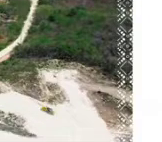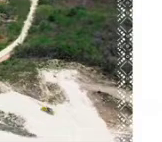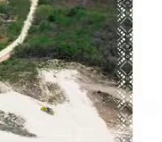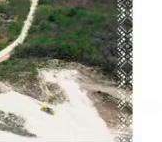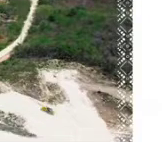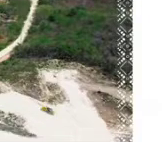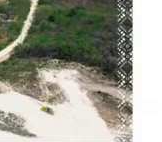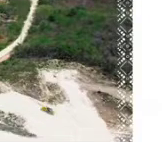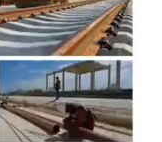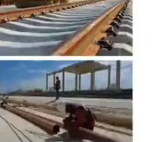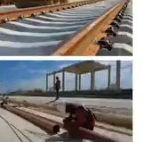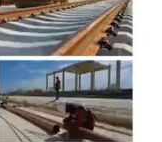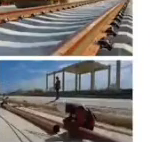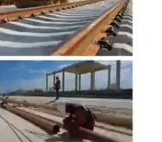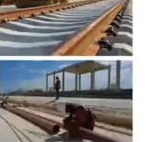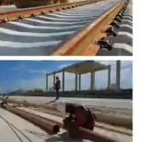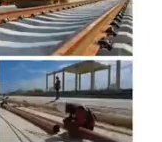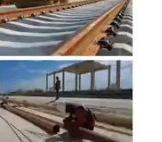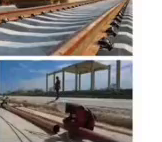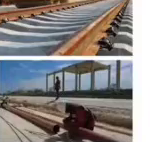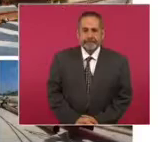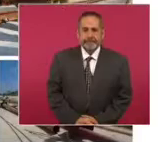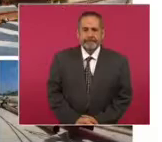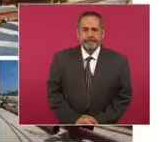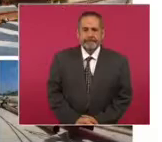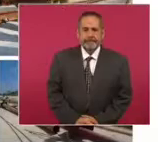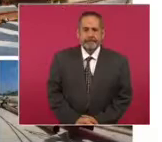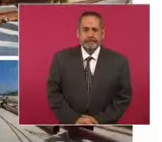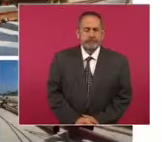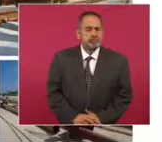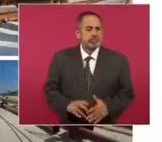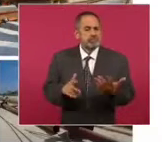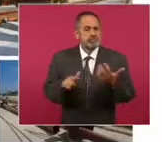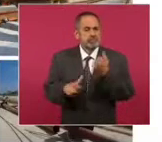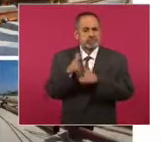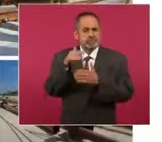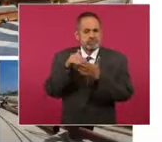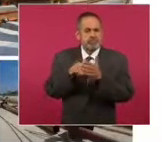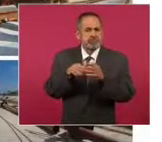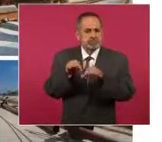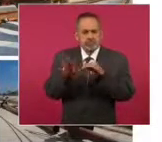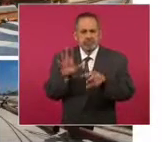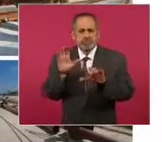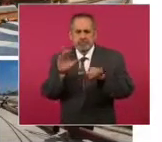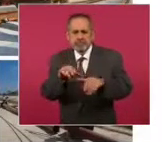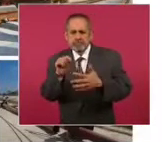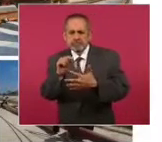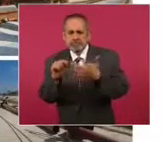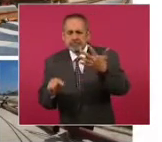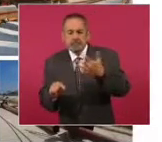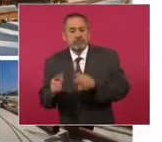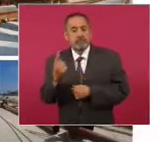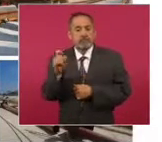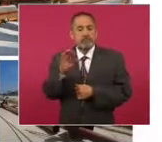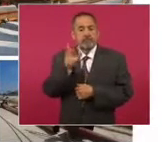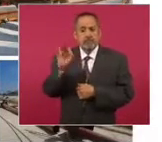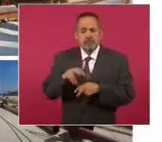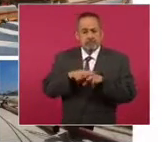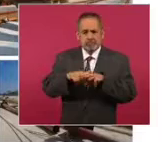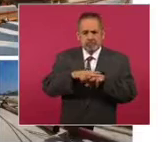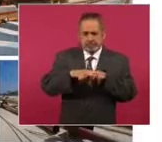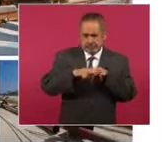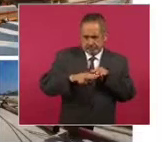2, la obra del Tren Maya ha generado más de 12.000 empleos y ya se cuenta con el 100% del riel,